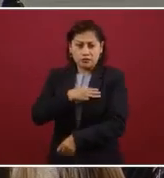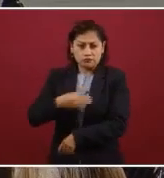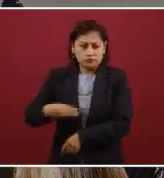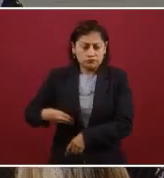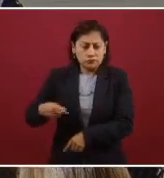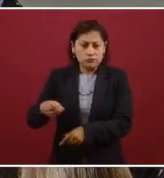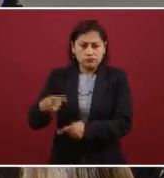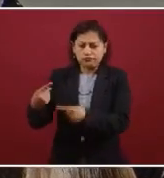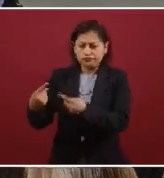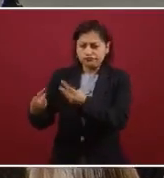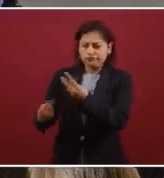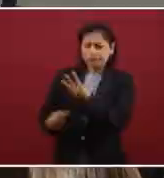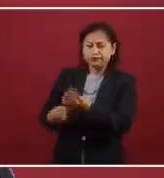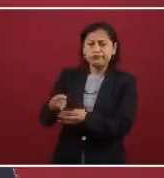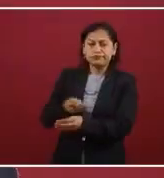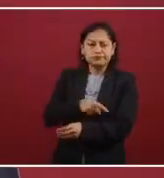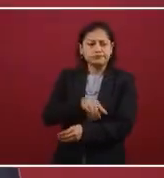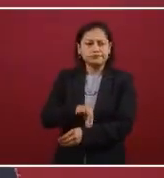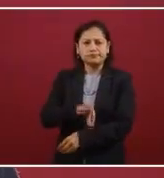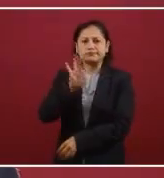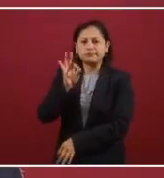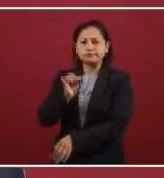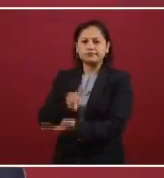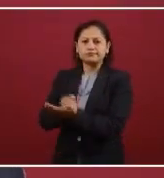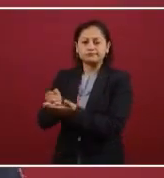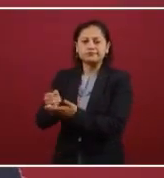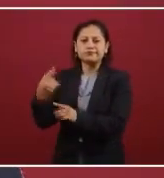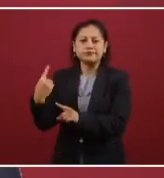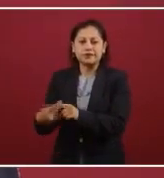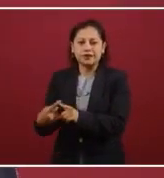Entonces, esto tiene que irse